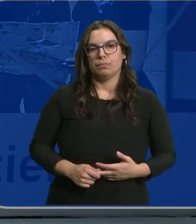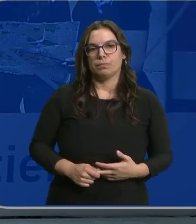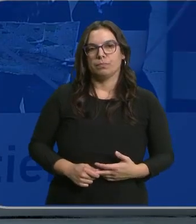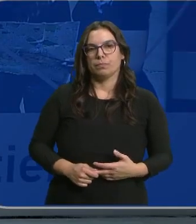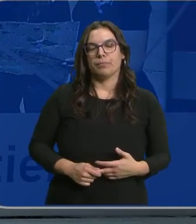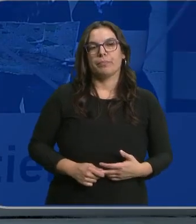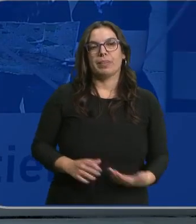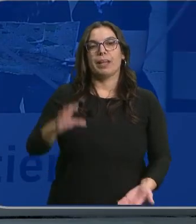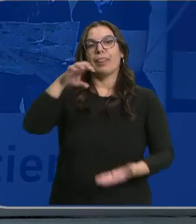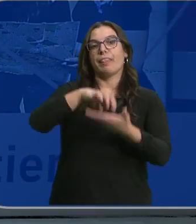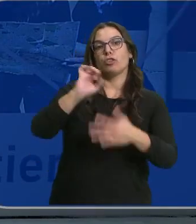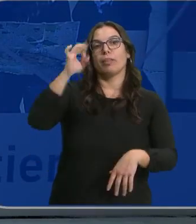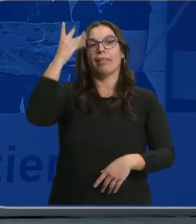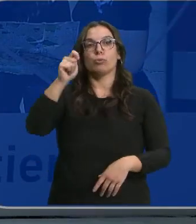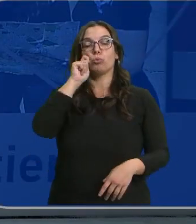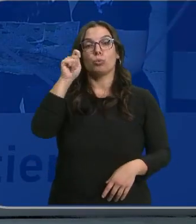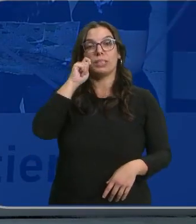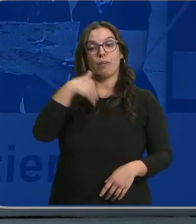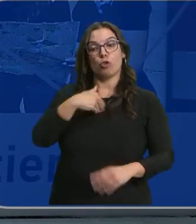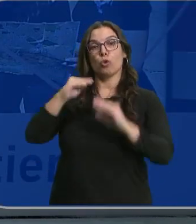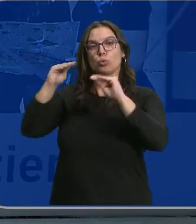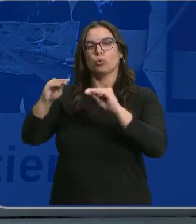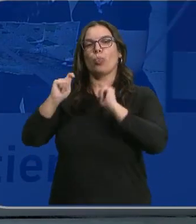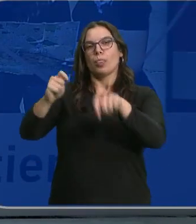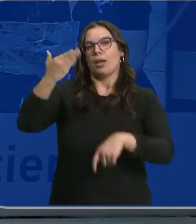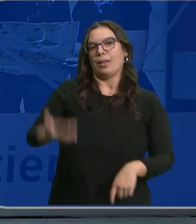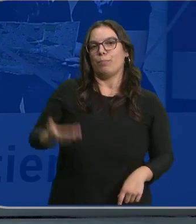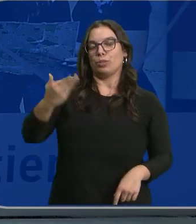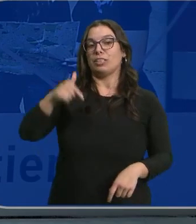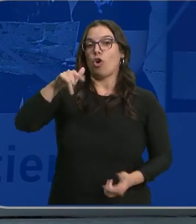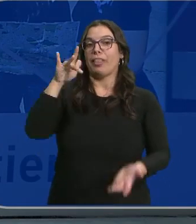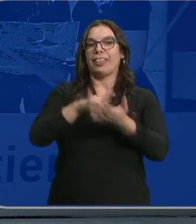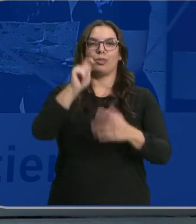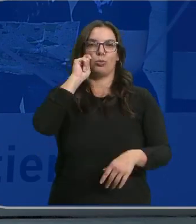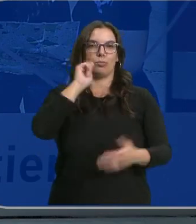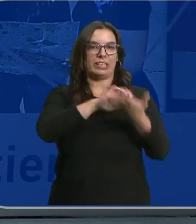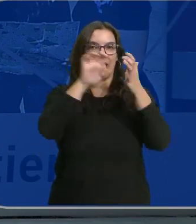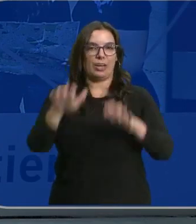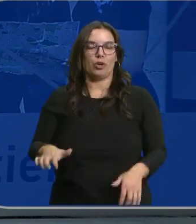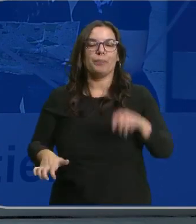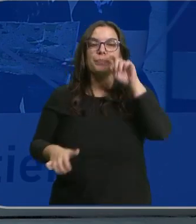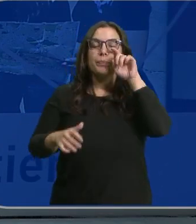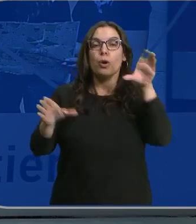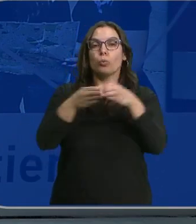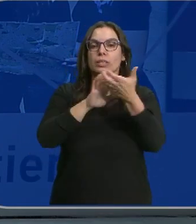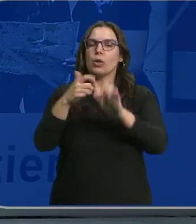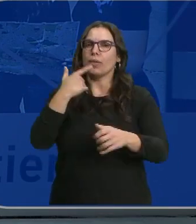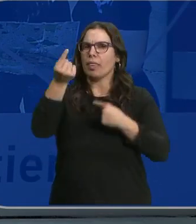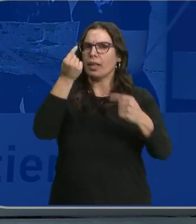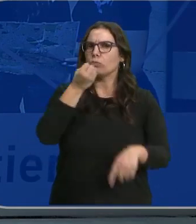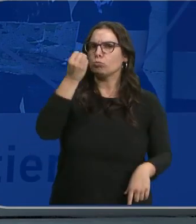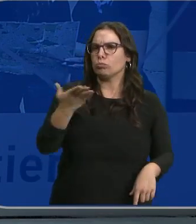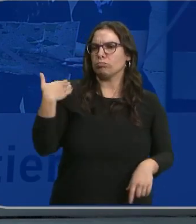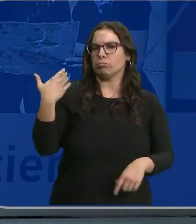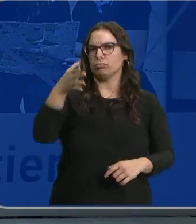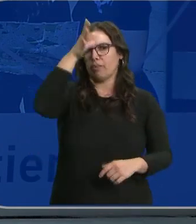El papel de los centros de iniciativas turísticas se ha puesto en valor en la celebración del Día del Turismo de Castilla y León. La Junta destaca los buenos datos registrados